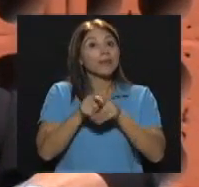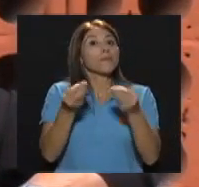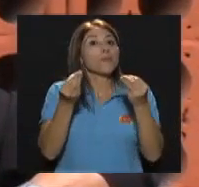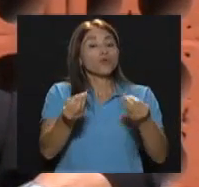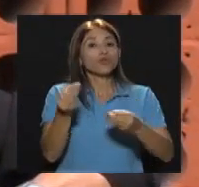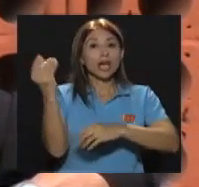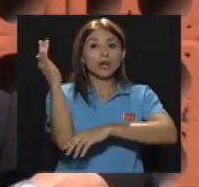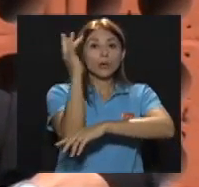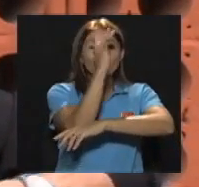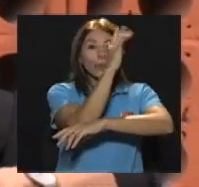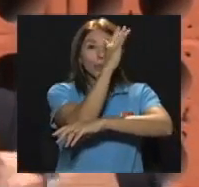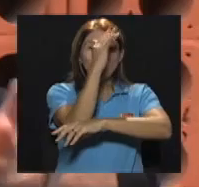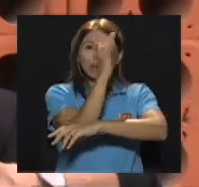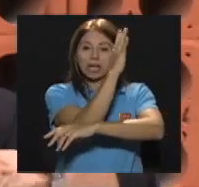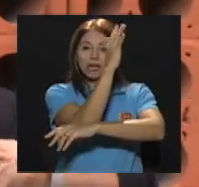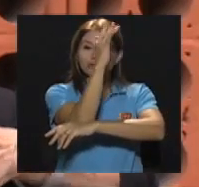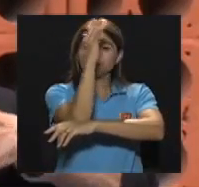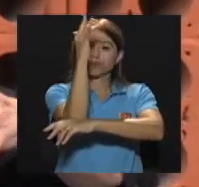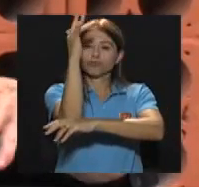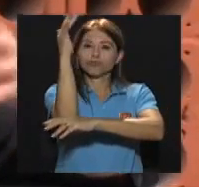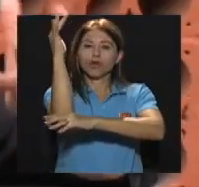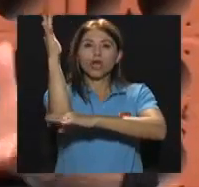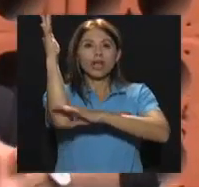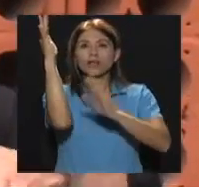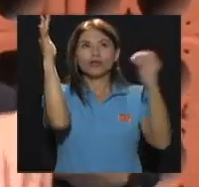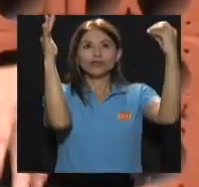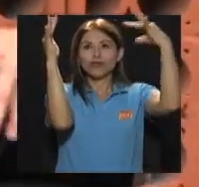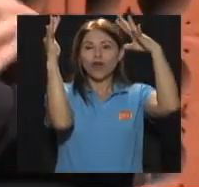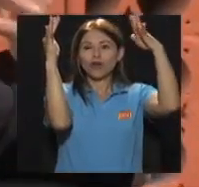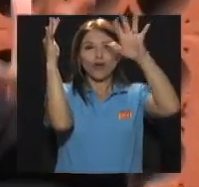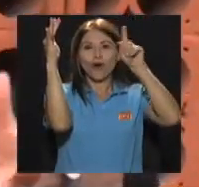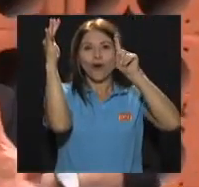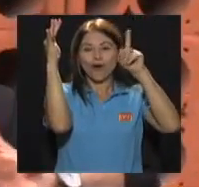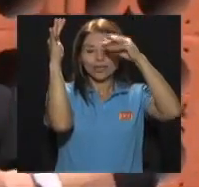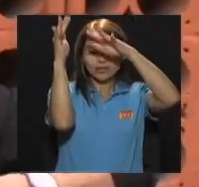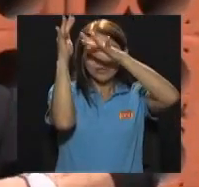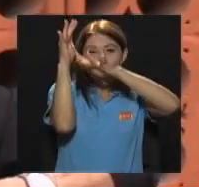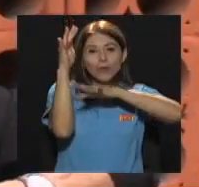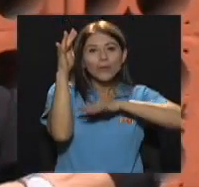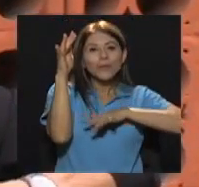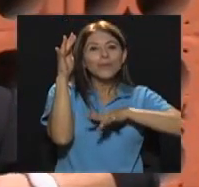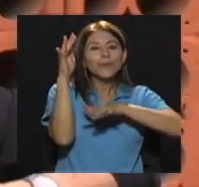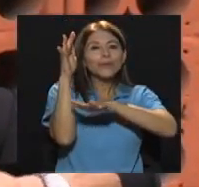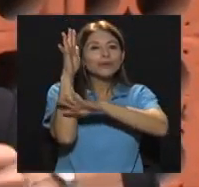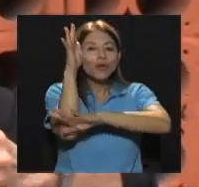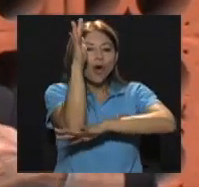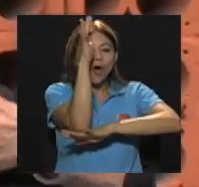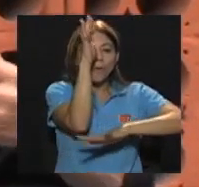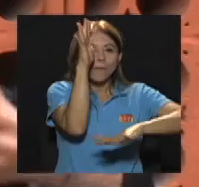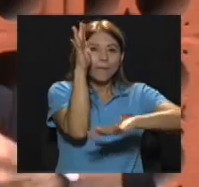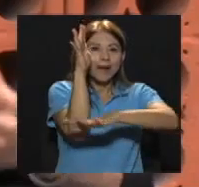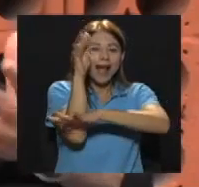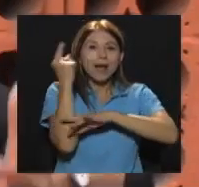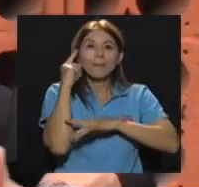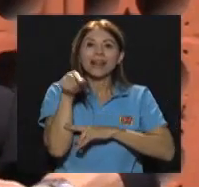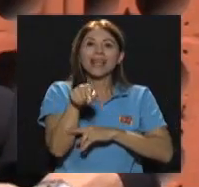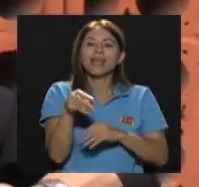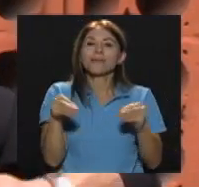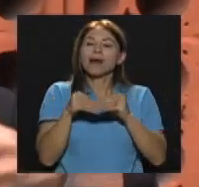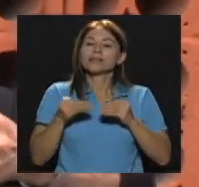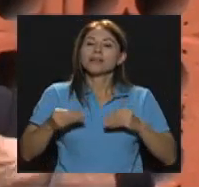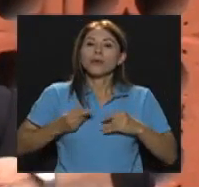¿verdad? A los edificios, a los hábitats, a las casas, ¿verdad? Y así tener una sensación de